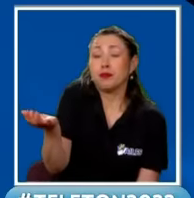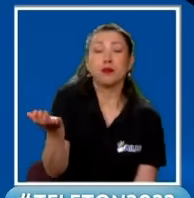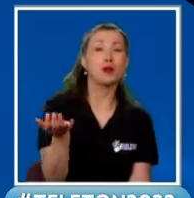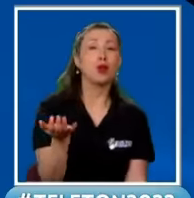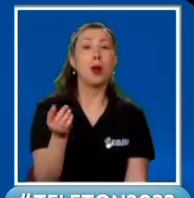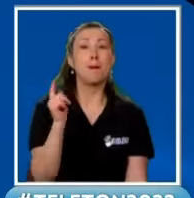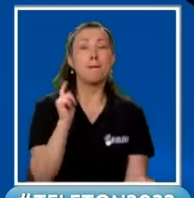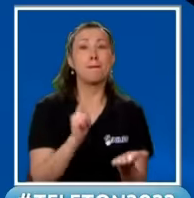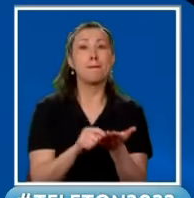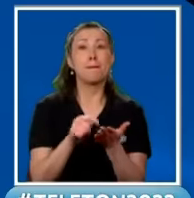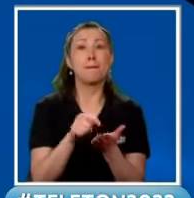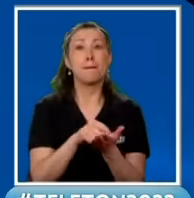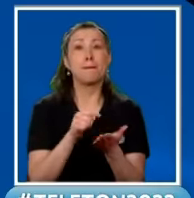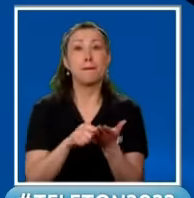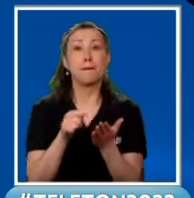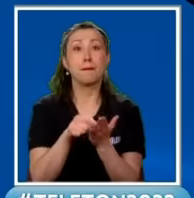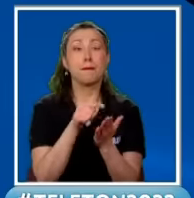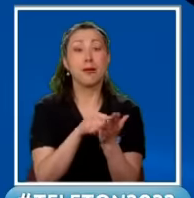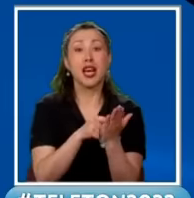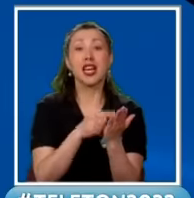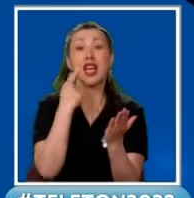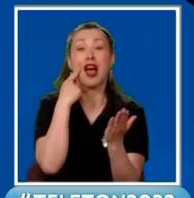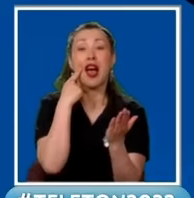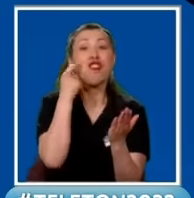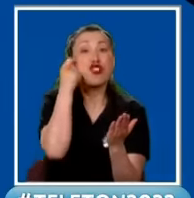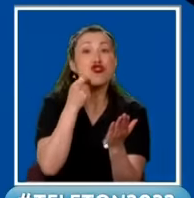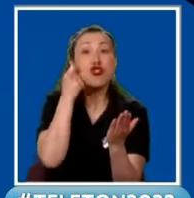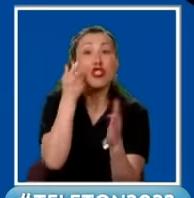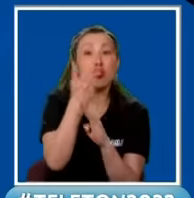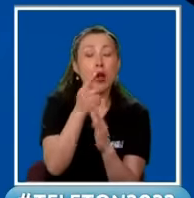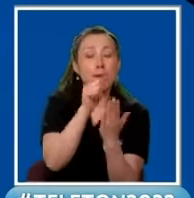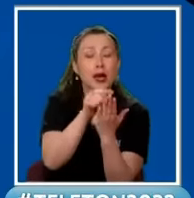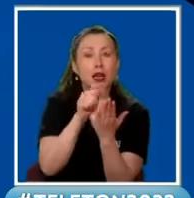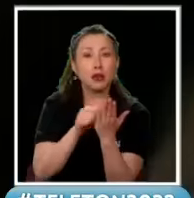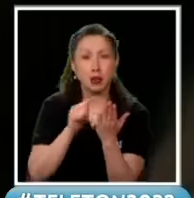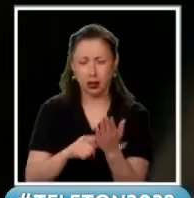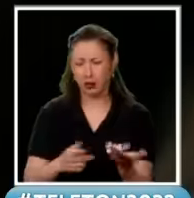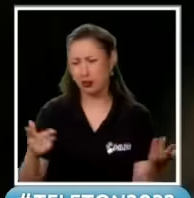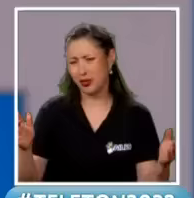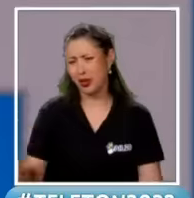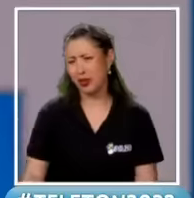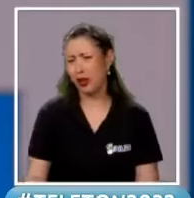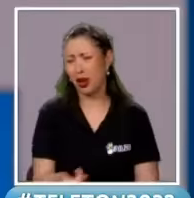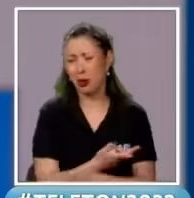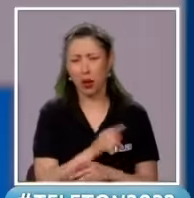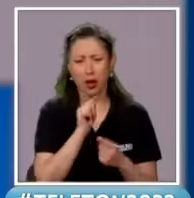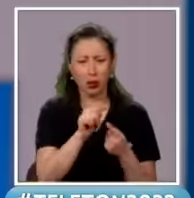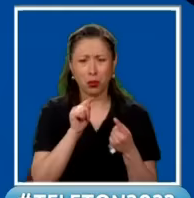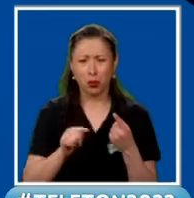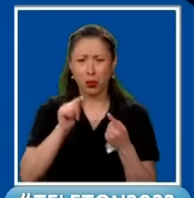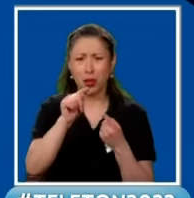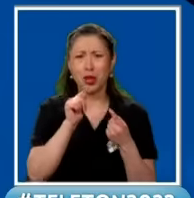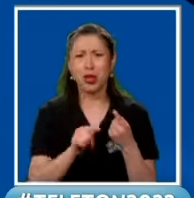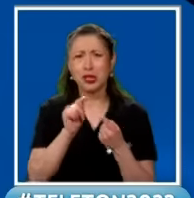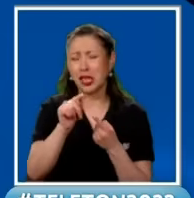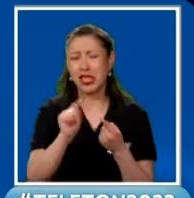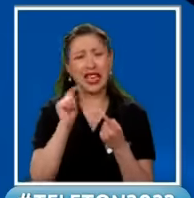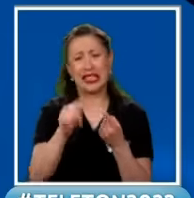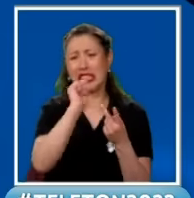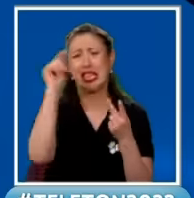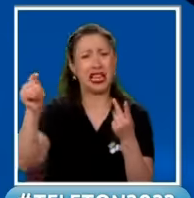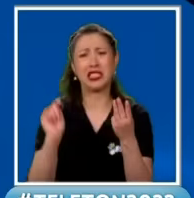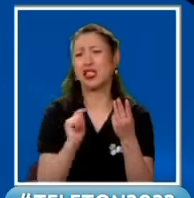Marque todos los Don Francisco que ve en el recuadro. Ya anota toda la wea, weón. Dale, anota toda la wea.